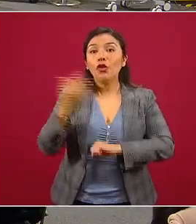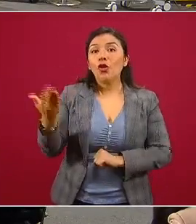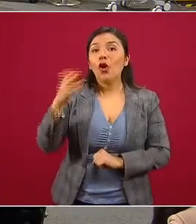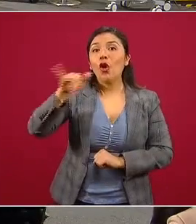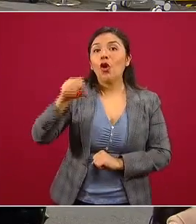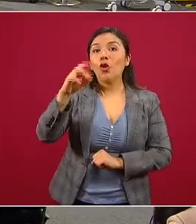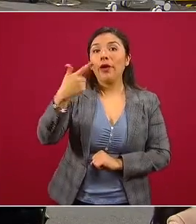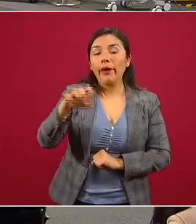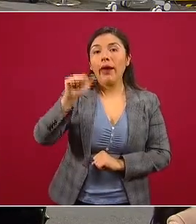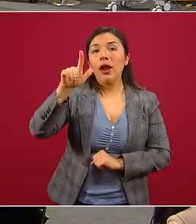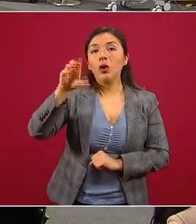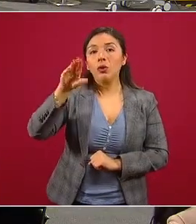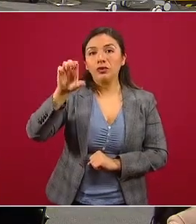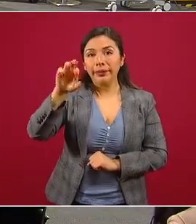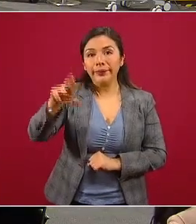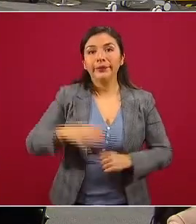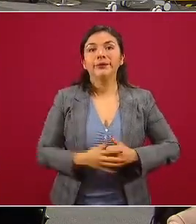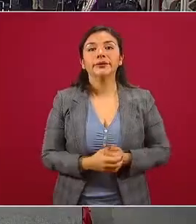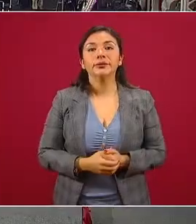Jorge Alcocer.